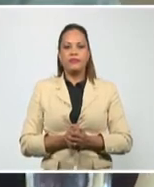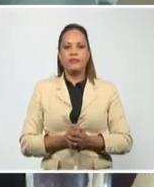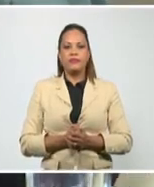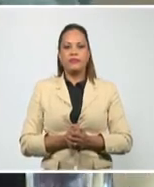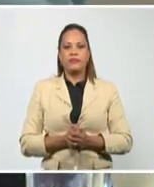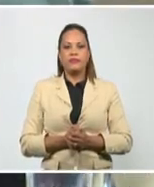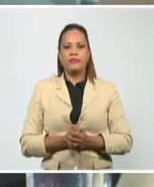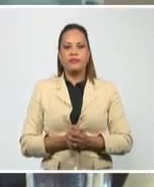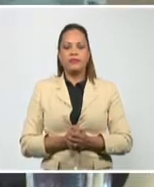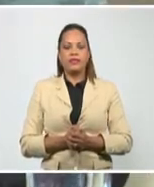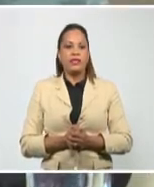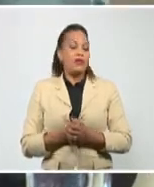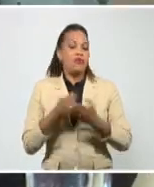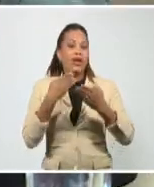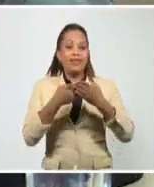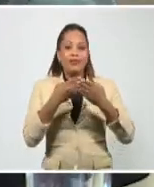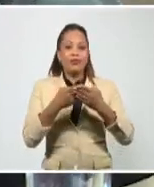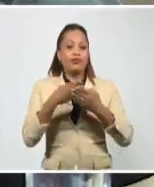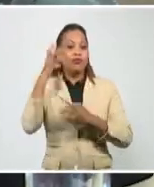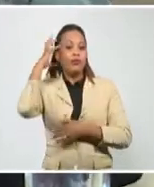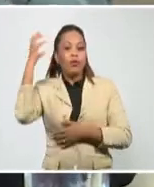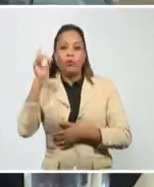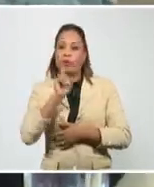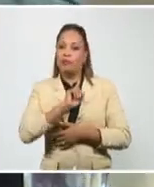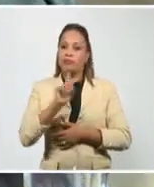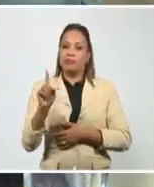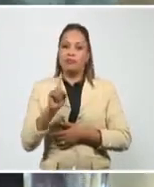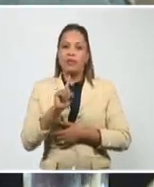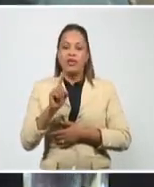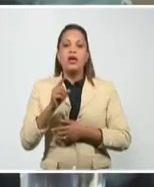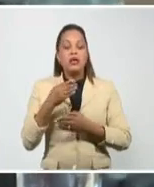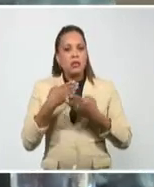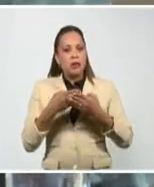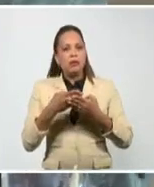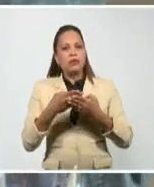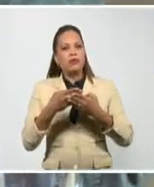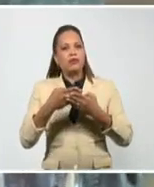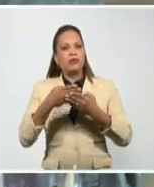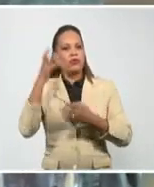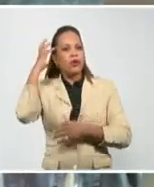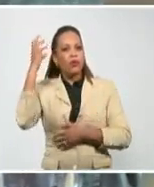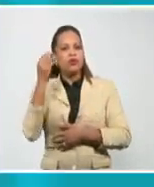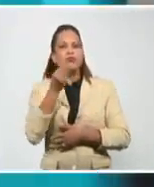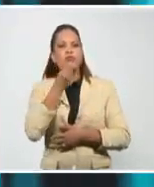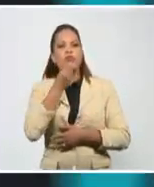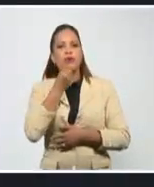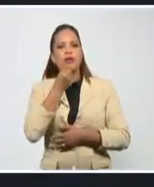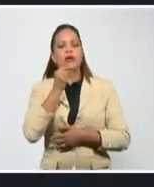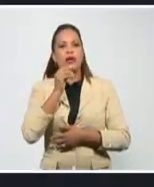no es una institución estatal. Una institución estatal se puede equivocar, la revolución no puede equivocarse.